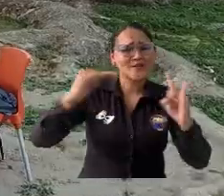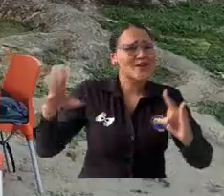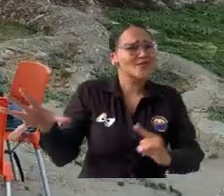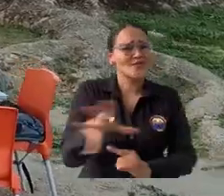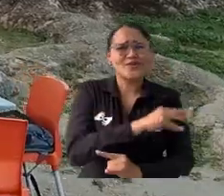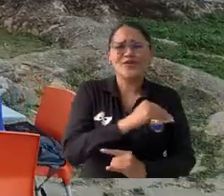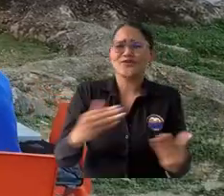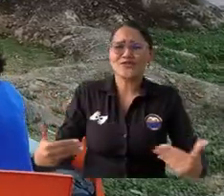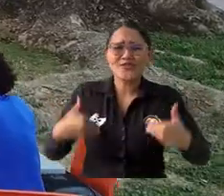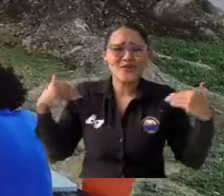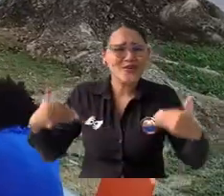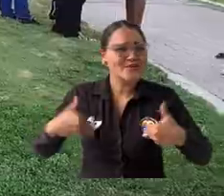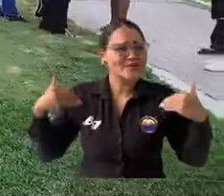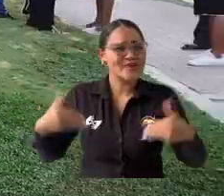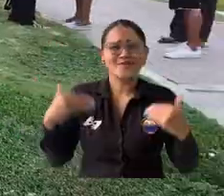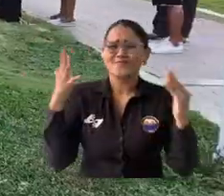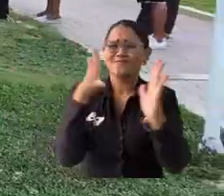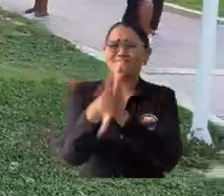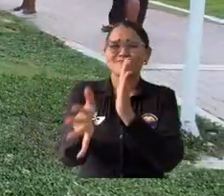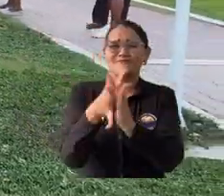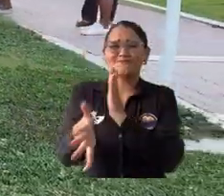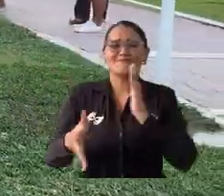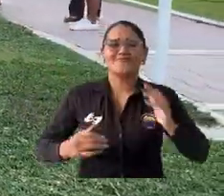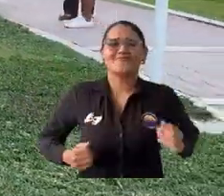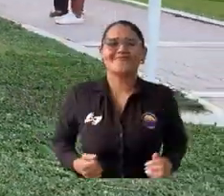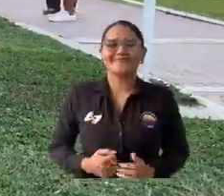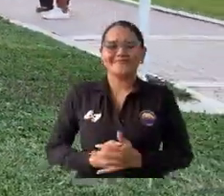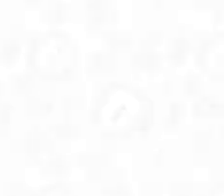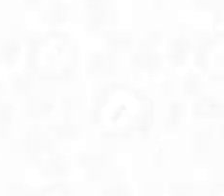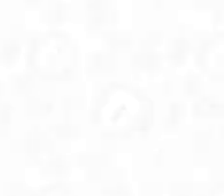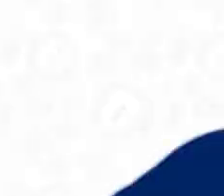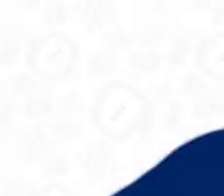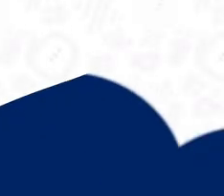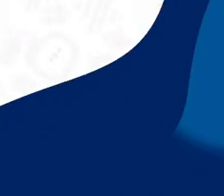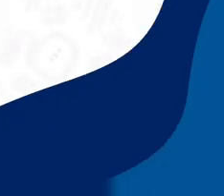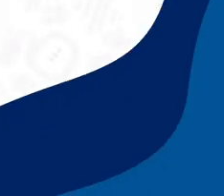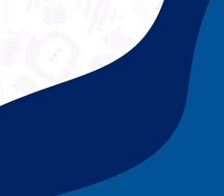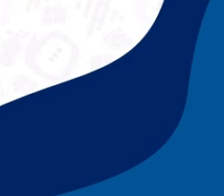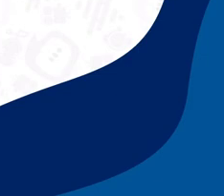el campus y manifestaron su beneplácito portan Magno reconocimiento